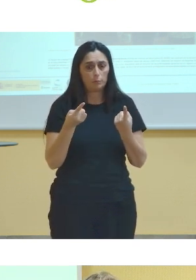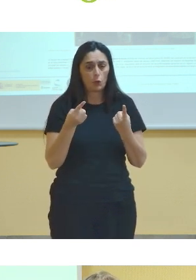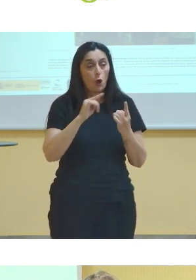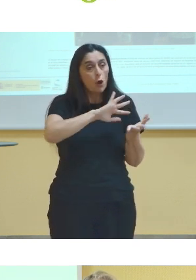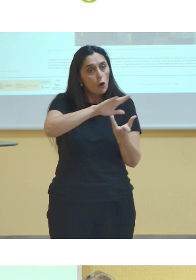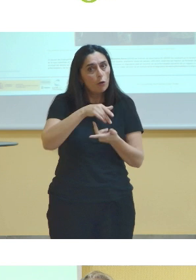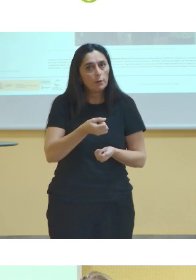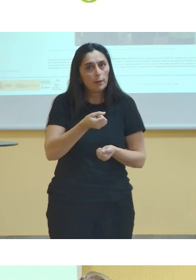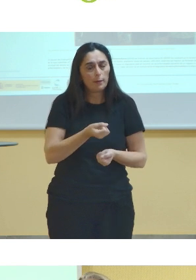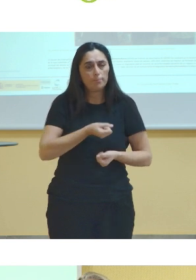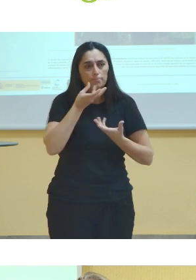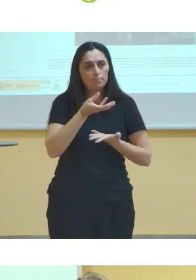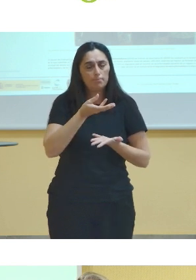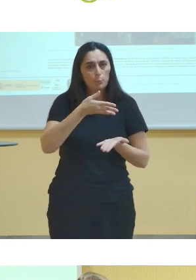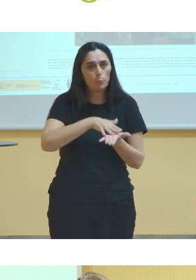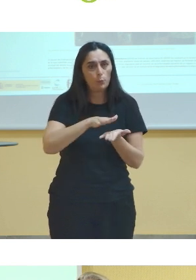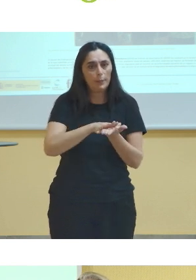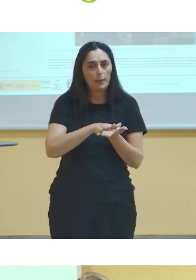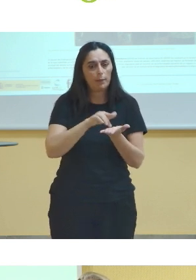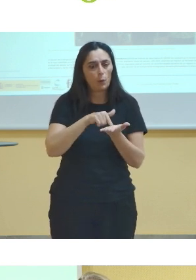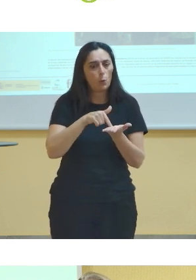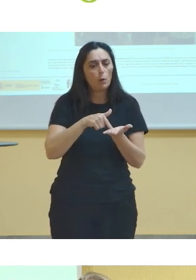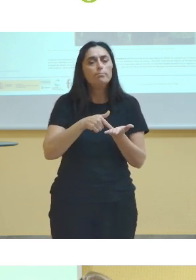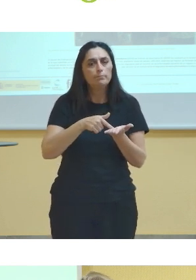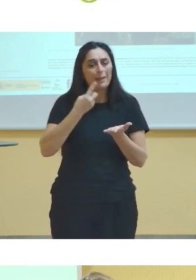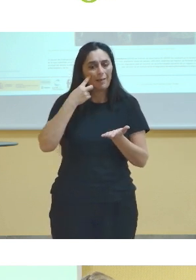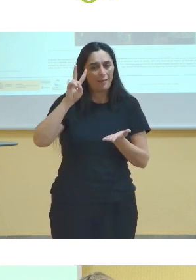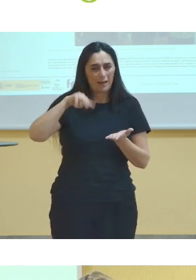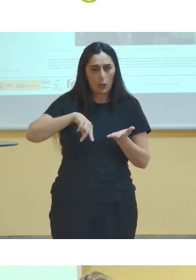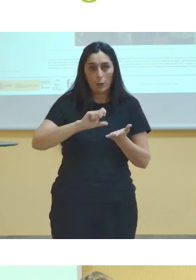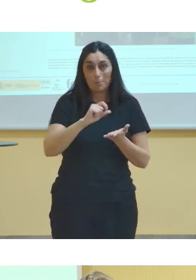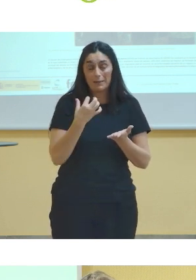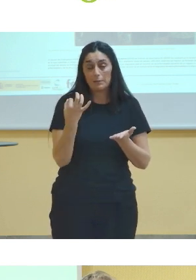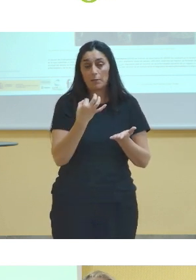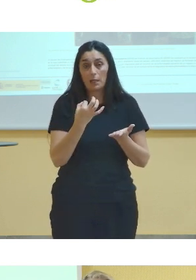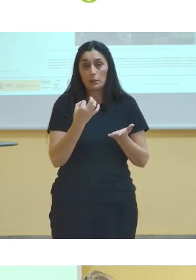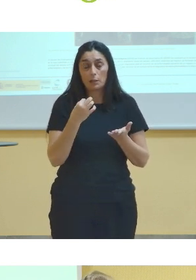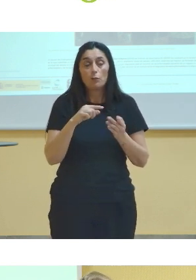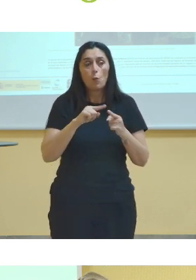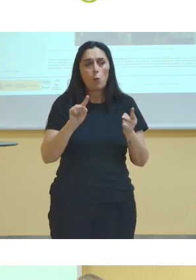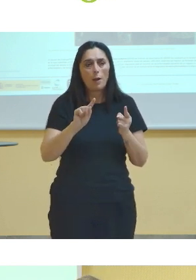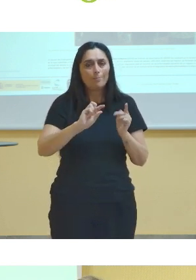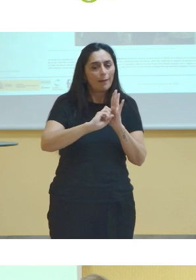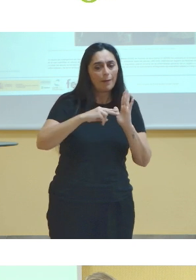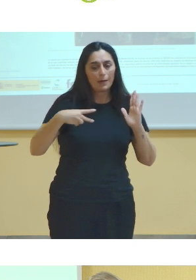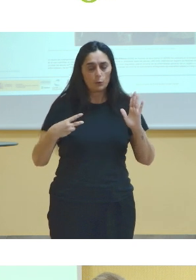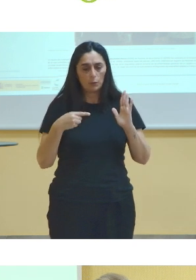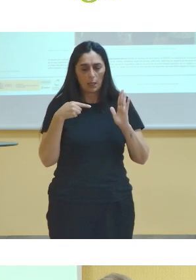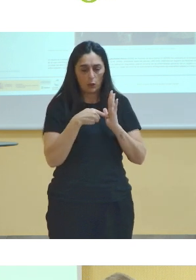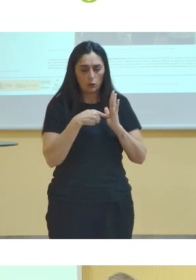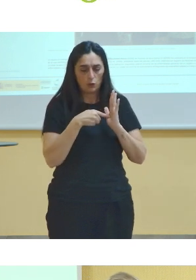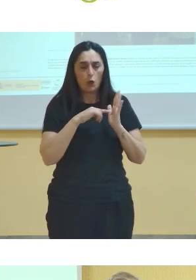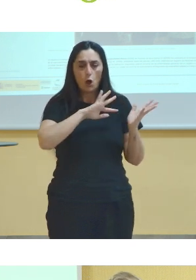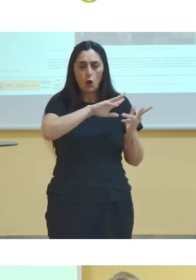una noticia en el que daba mayor reconocimiento a los resultados que habíamos obtenido. Esa noticia ya en español. Y